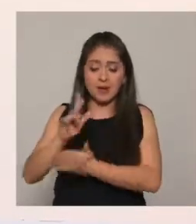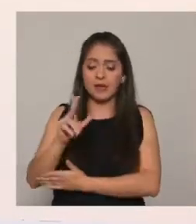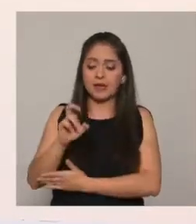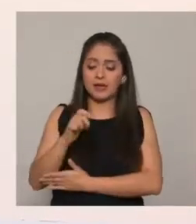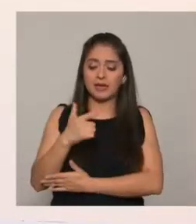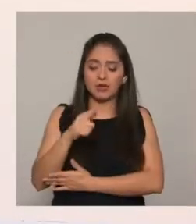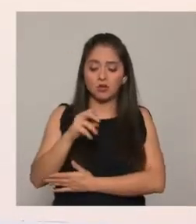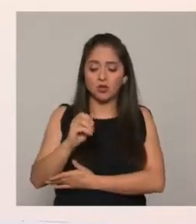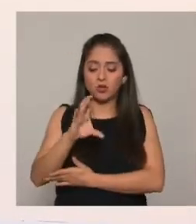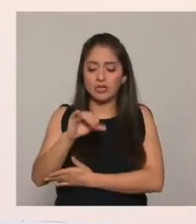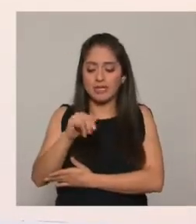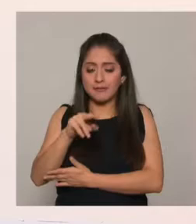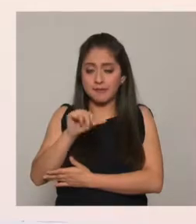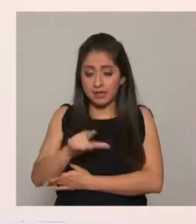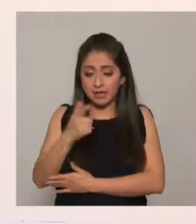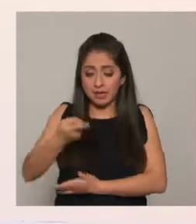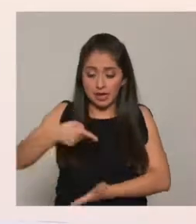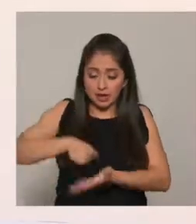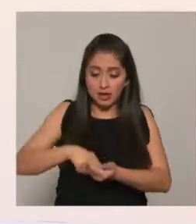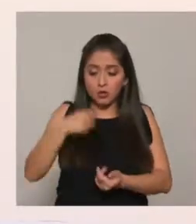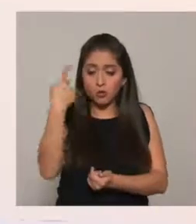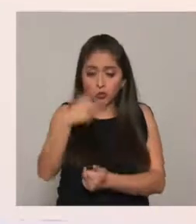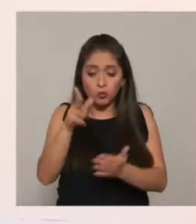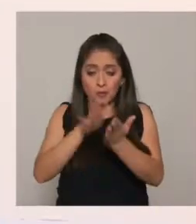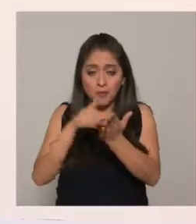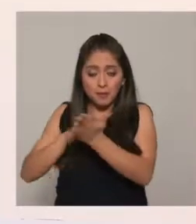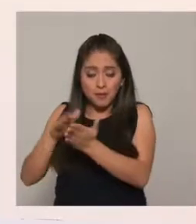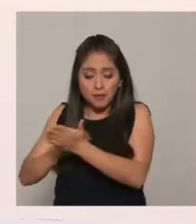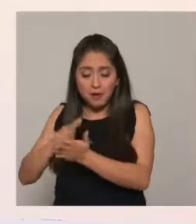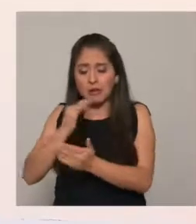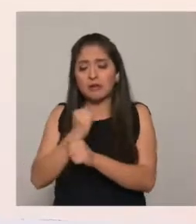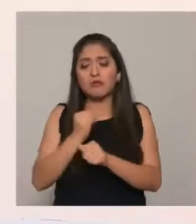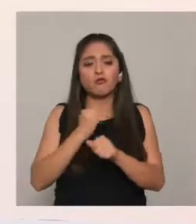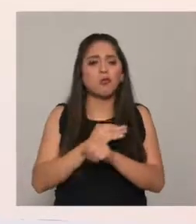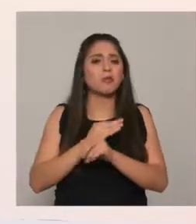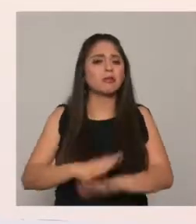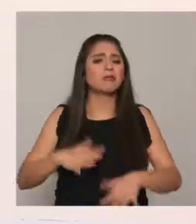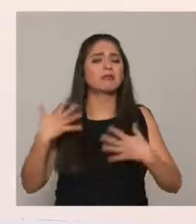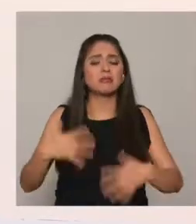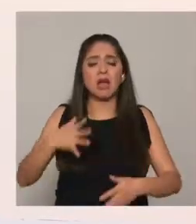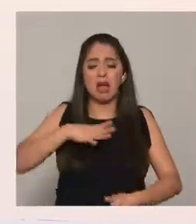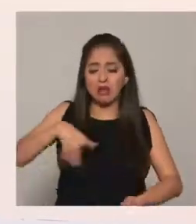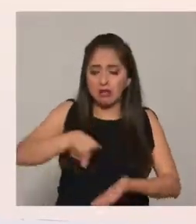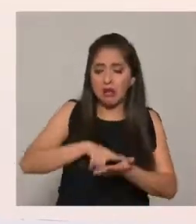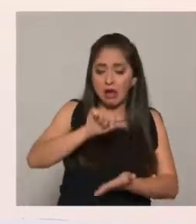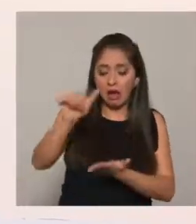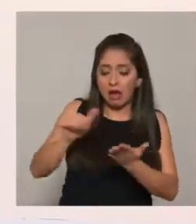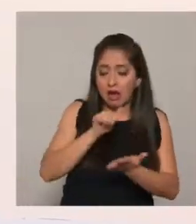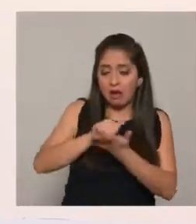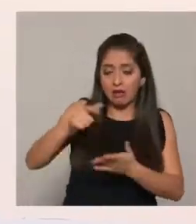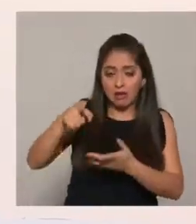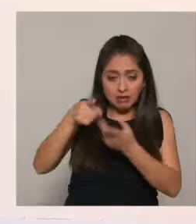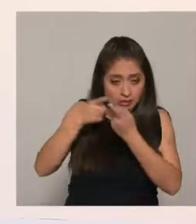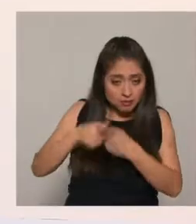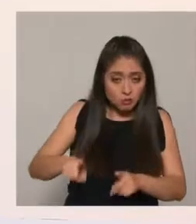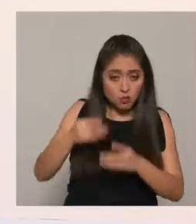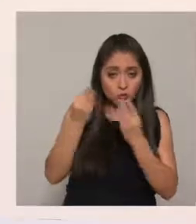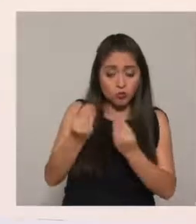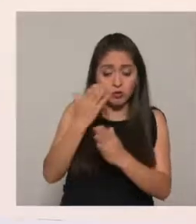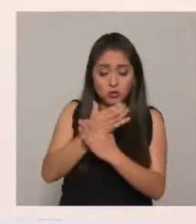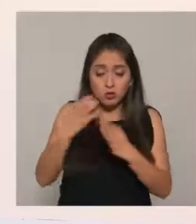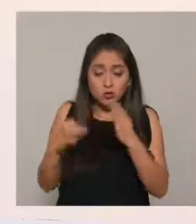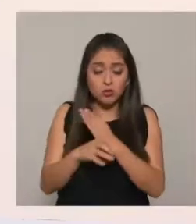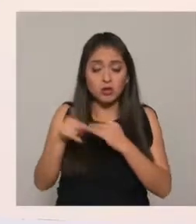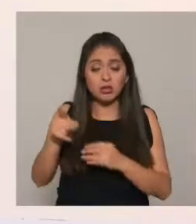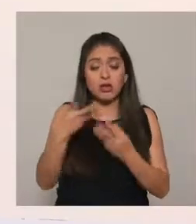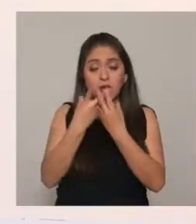los documentos que estaban ahí, todos los contenidos, ahí había actas de divorcio, en fin, muchísimas cosas que desaparecieron,